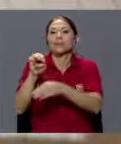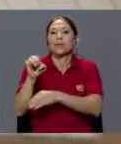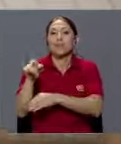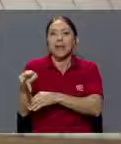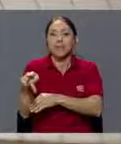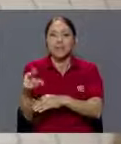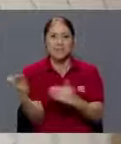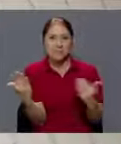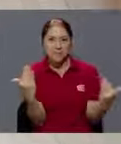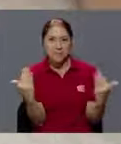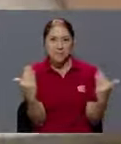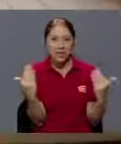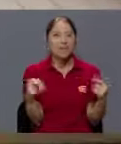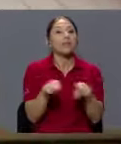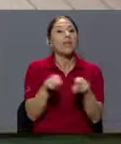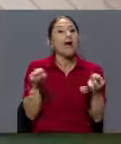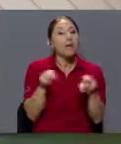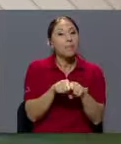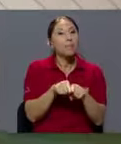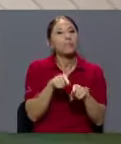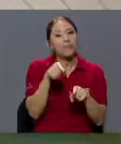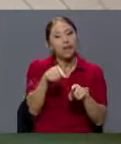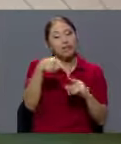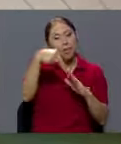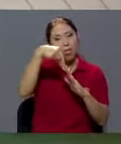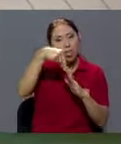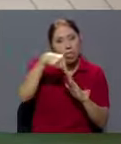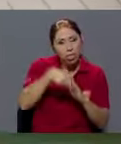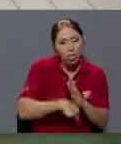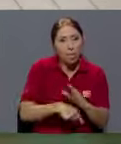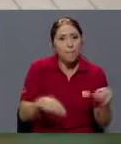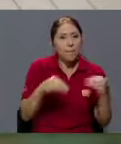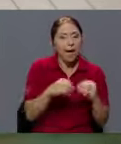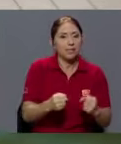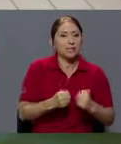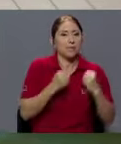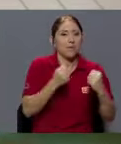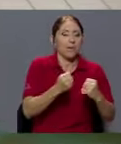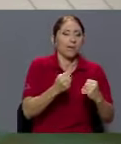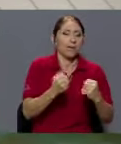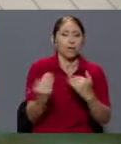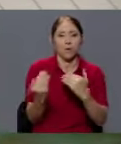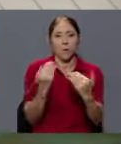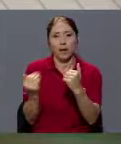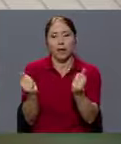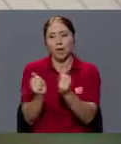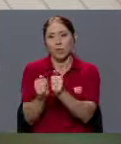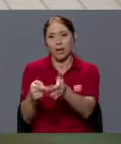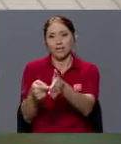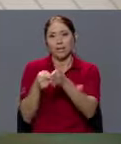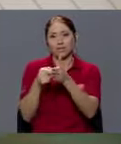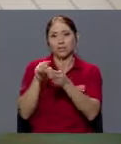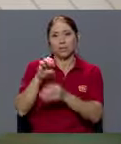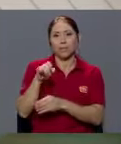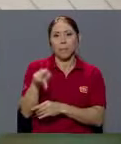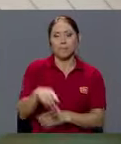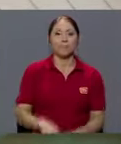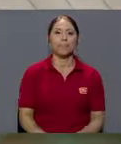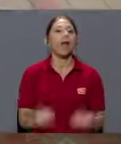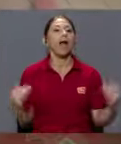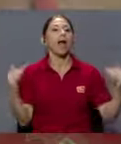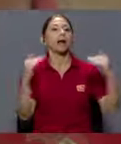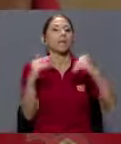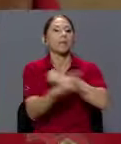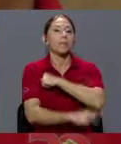da una parte, digamos, de profundidad mayor que lo que el MEP exige. A nivel país,